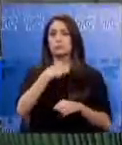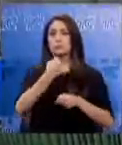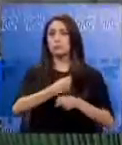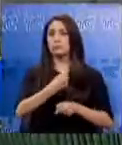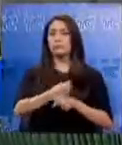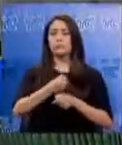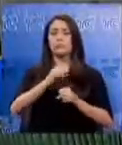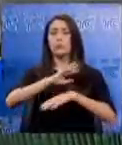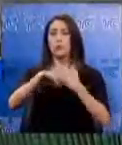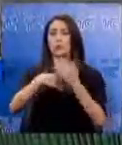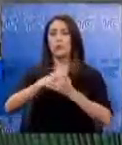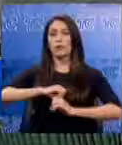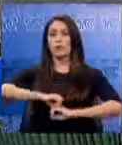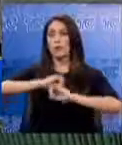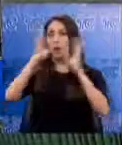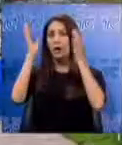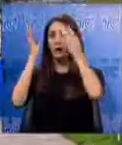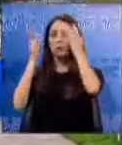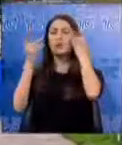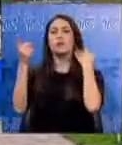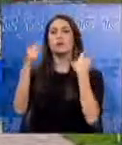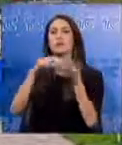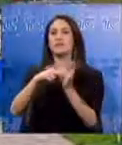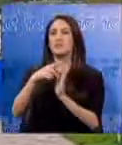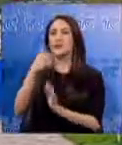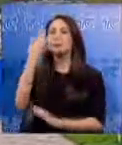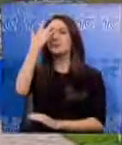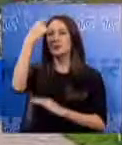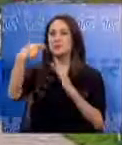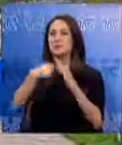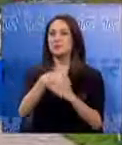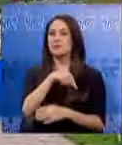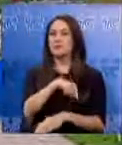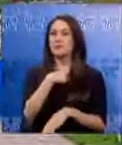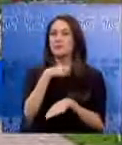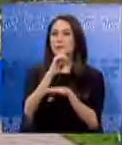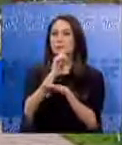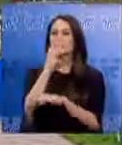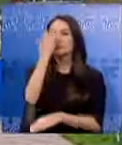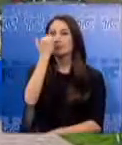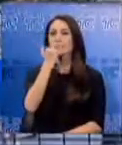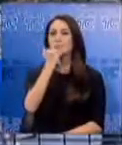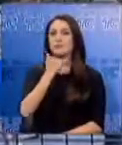son establecidos de forma arbitraria y sesgada por el gobierno estadounidense.